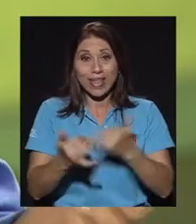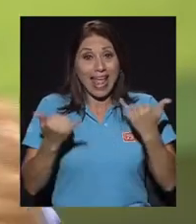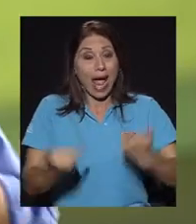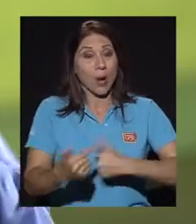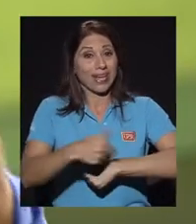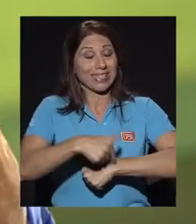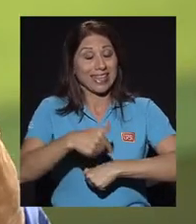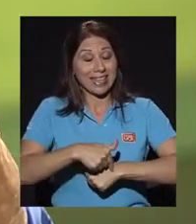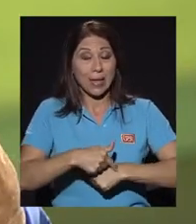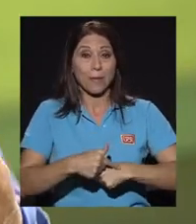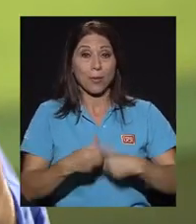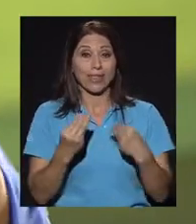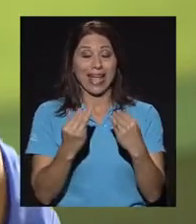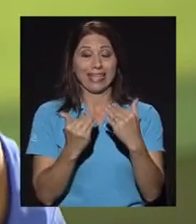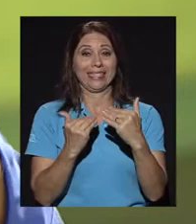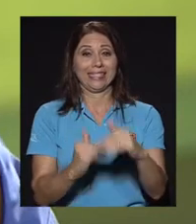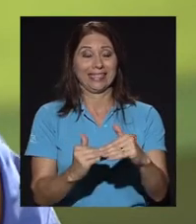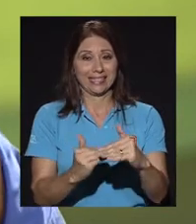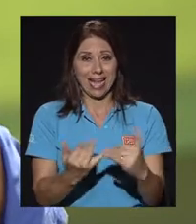que tenemos, no voy a poder,